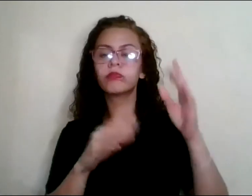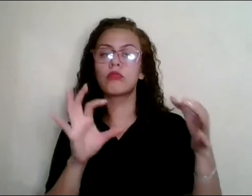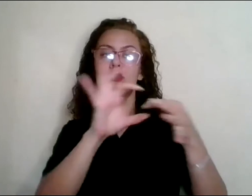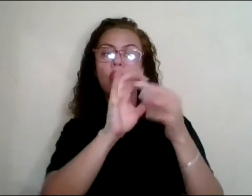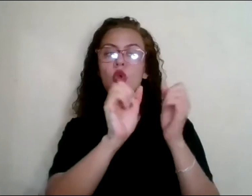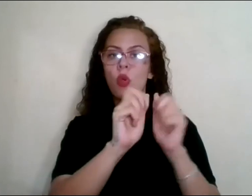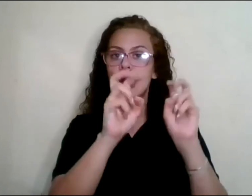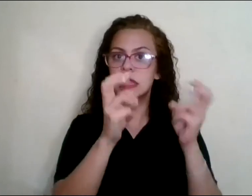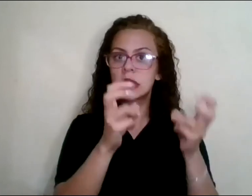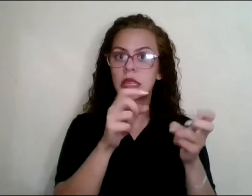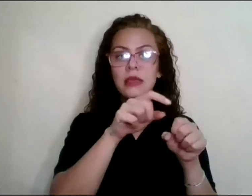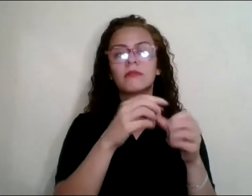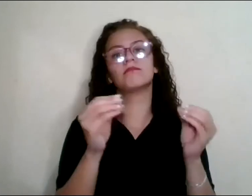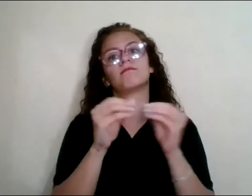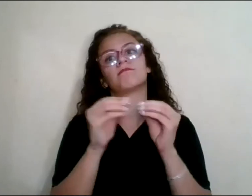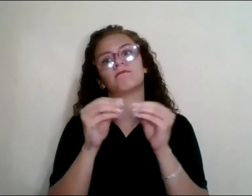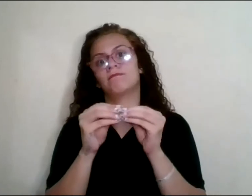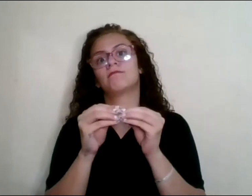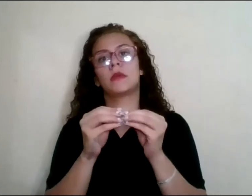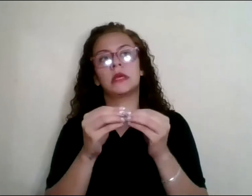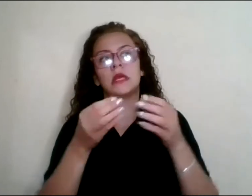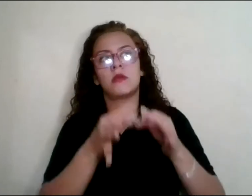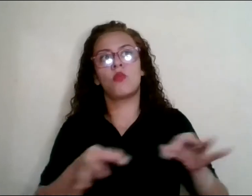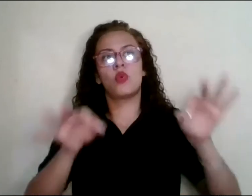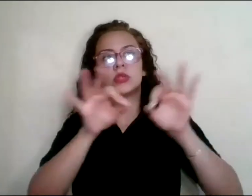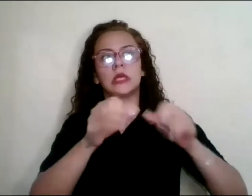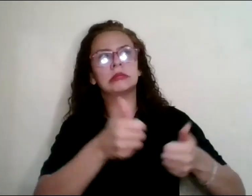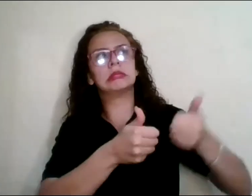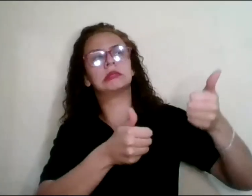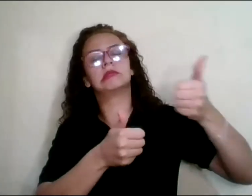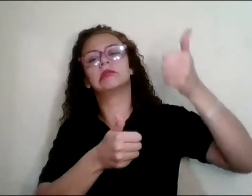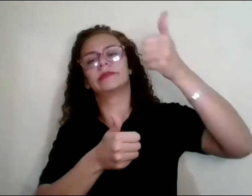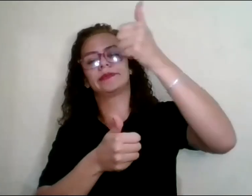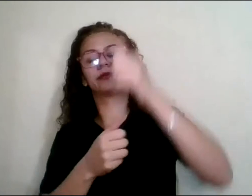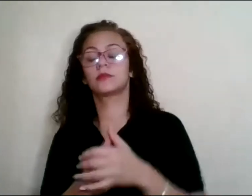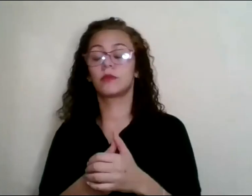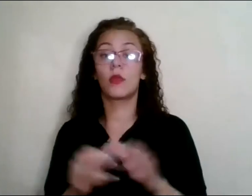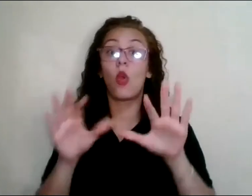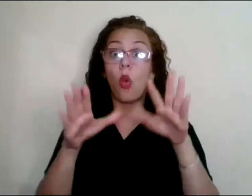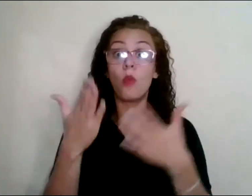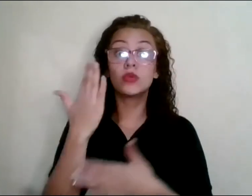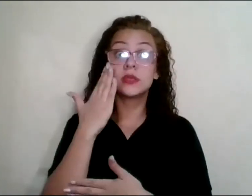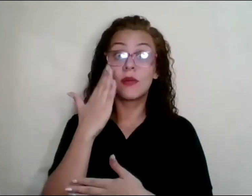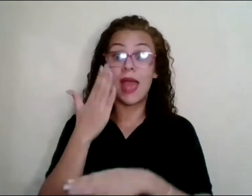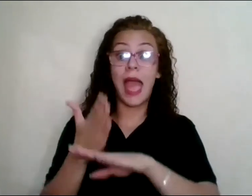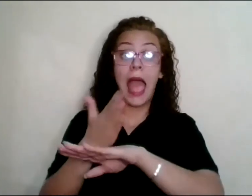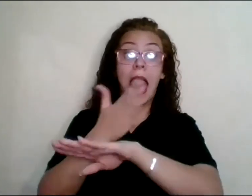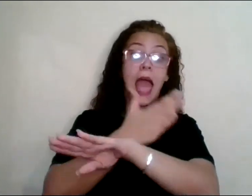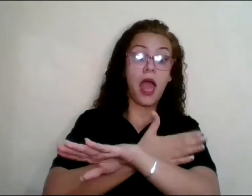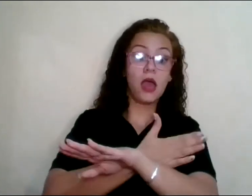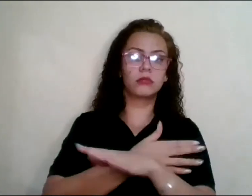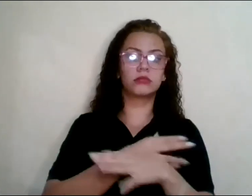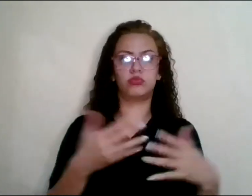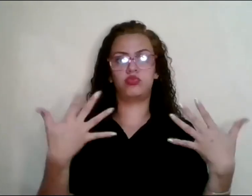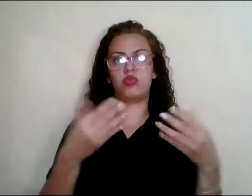STEM ha cobrado cada vez más y más relevancia. Como sabemos, si antes existía una gran demanda en el